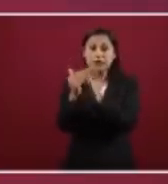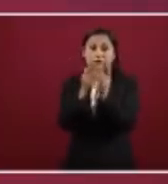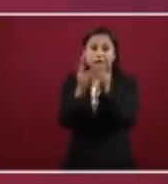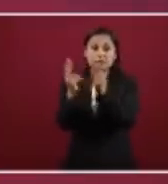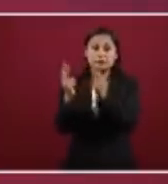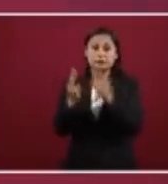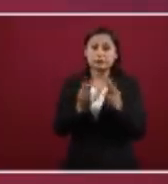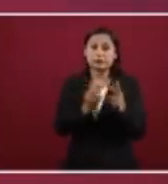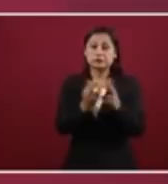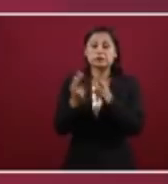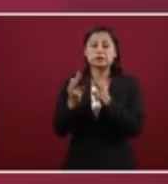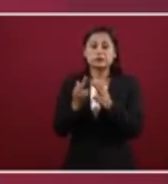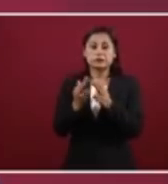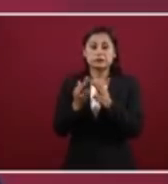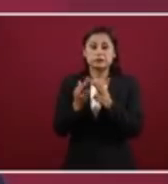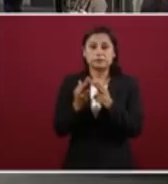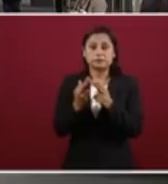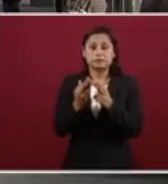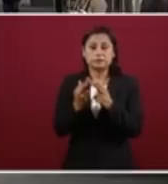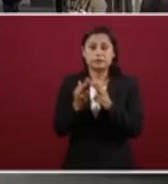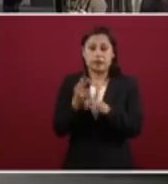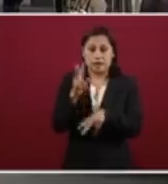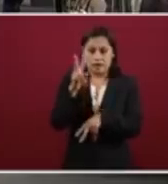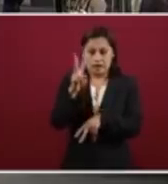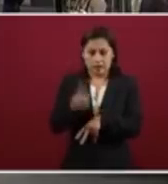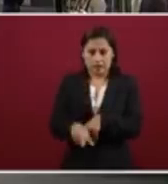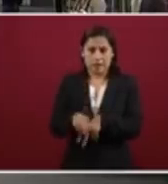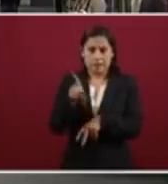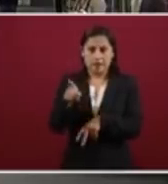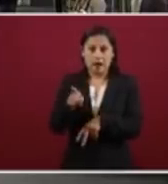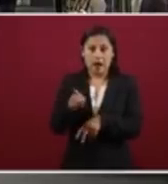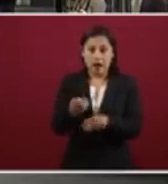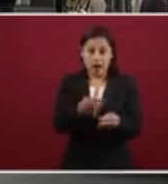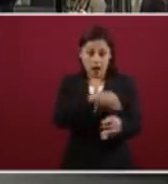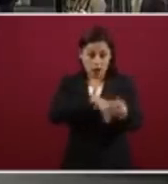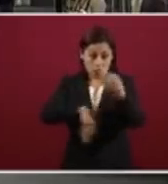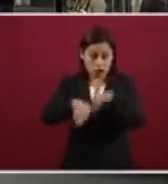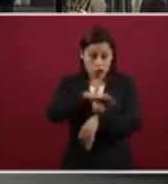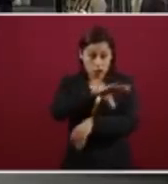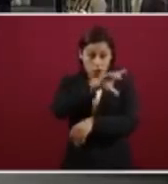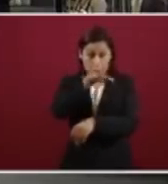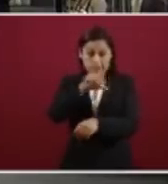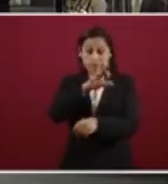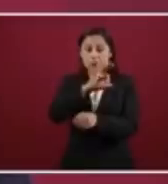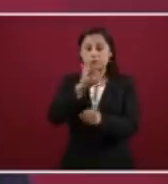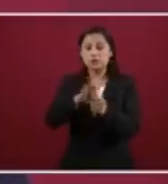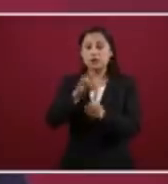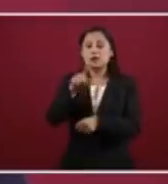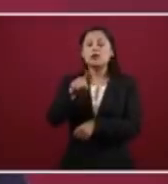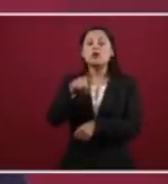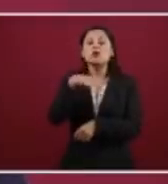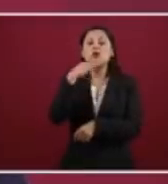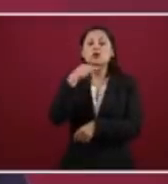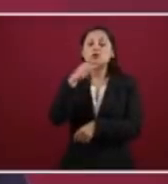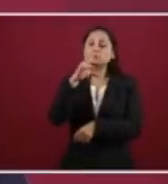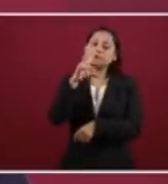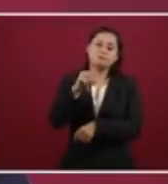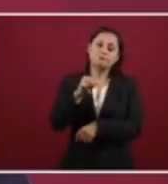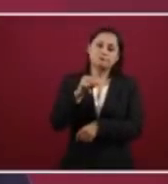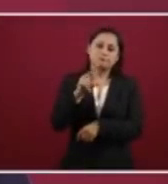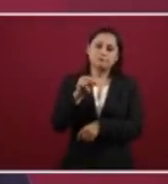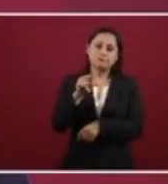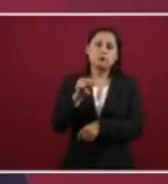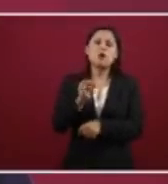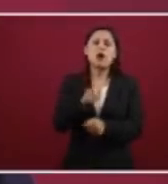y que no se debe en su mayoría a casos de corrupción, sino muchas de estas viviendas son de las viviendas que han